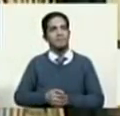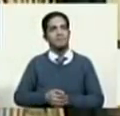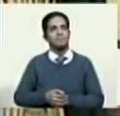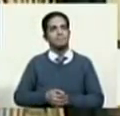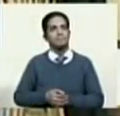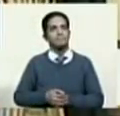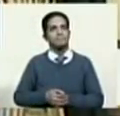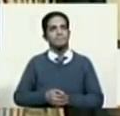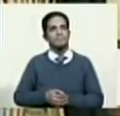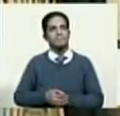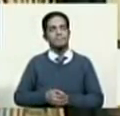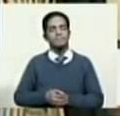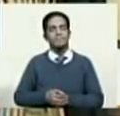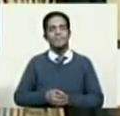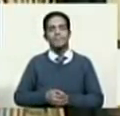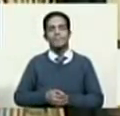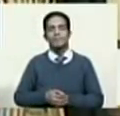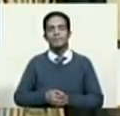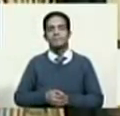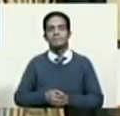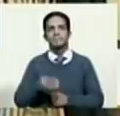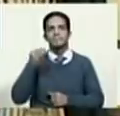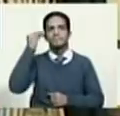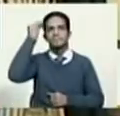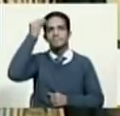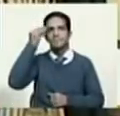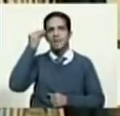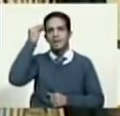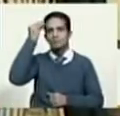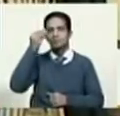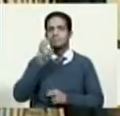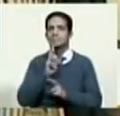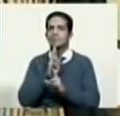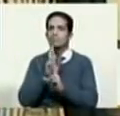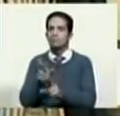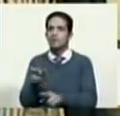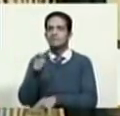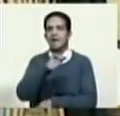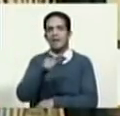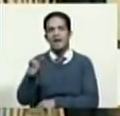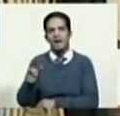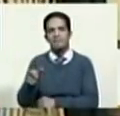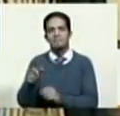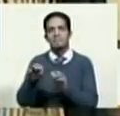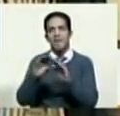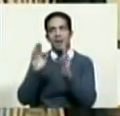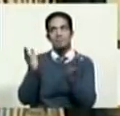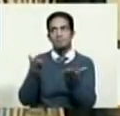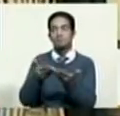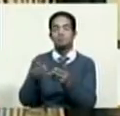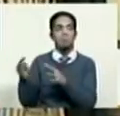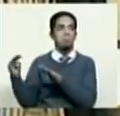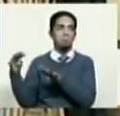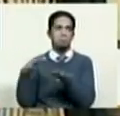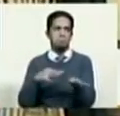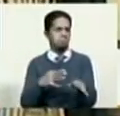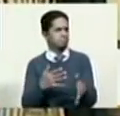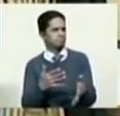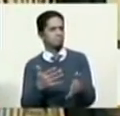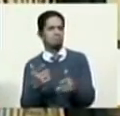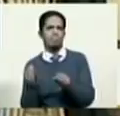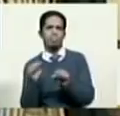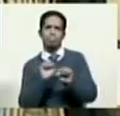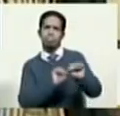Pienso que ha habido una reacción general en el mundo de repudio y